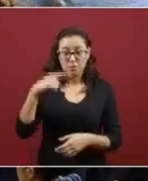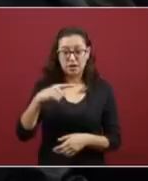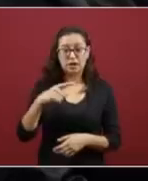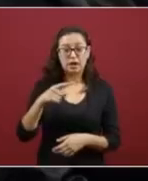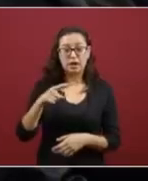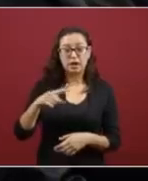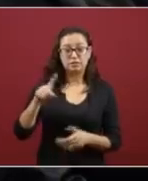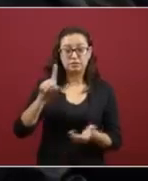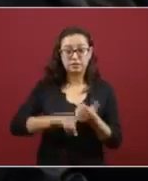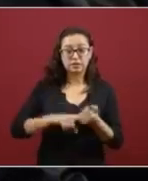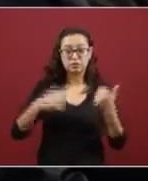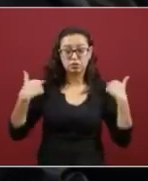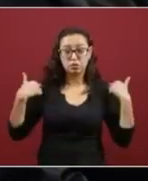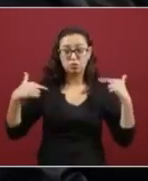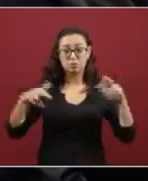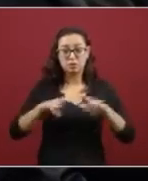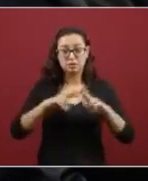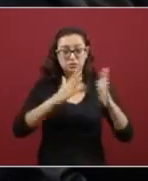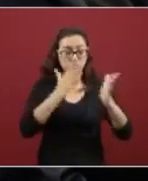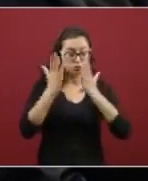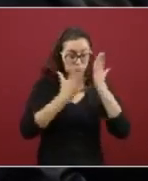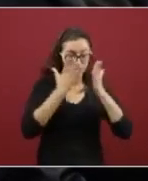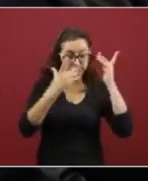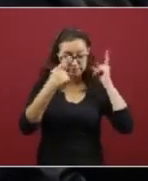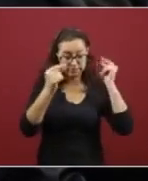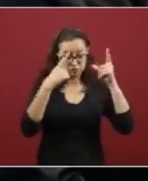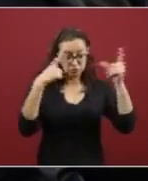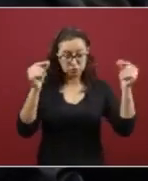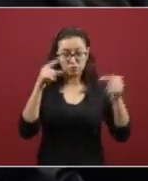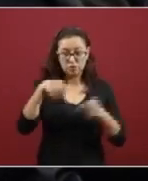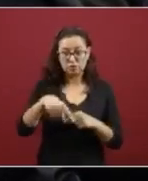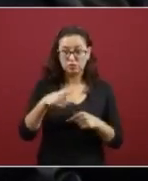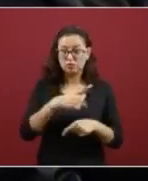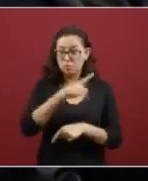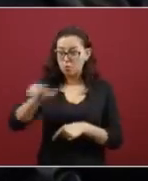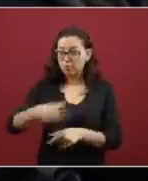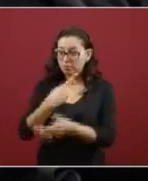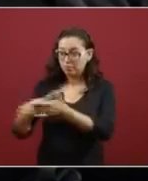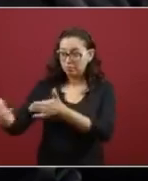de las normales que cuando salga pueda tener una plaza.